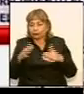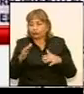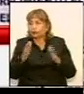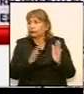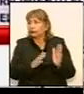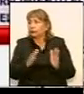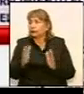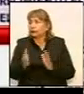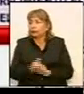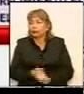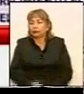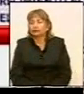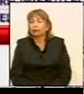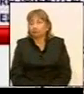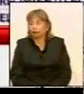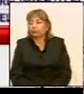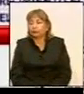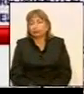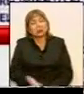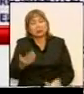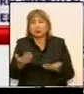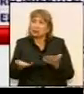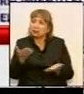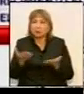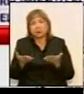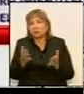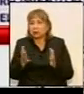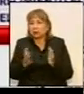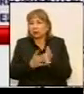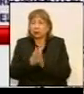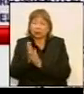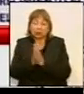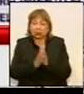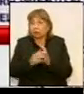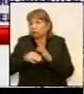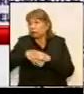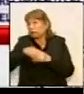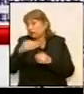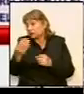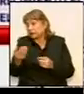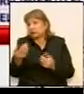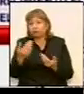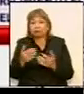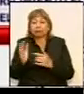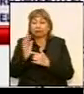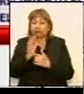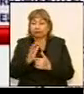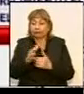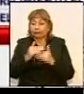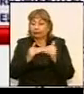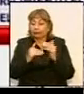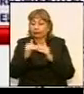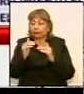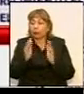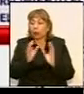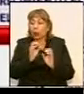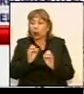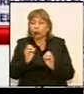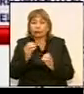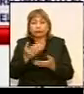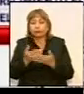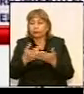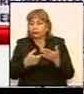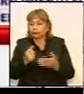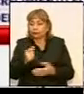operativos, ¿ya? Es un supuesto relativamente optimista, en el sentido de que salen los proyectos que están en construcción o con